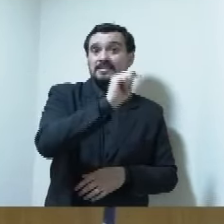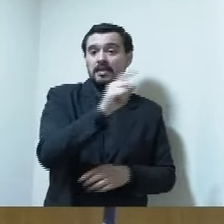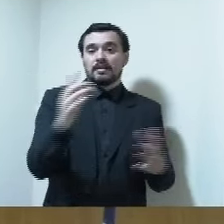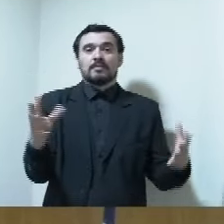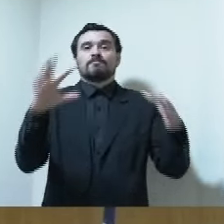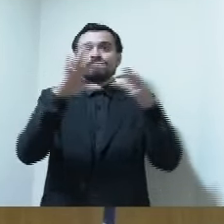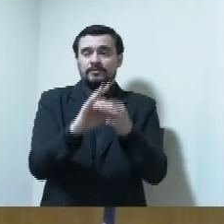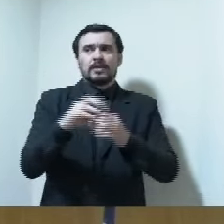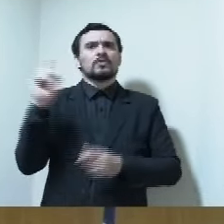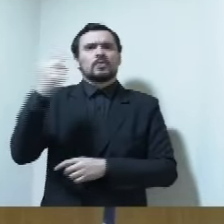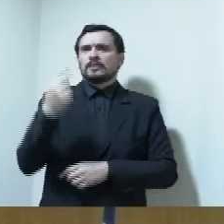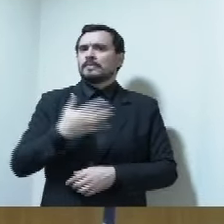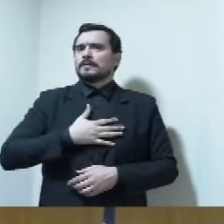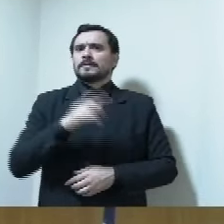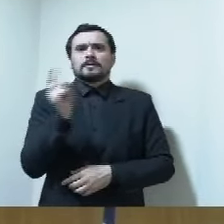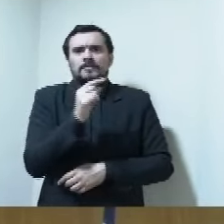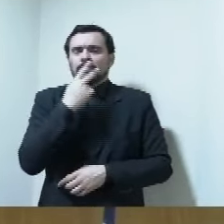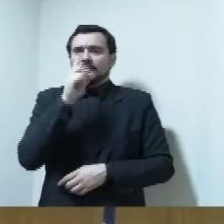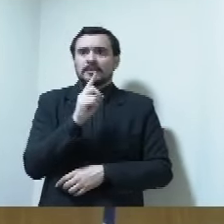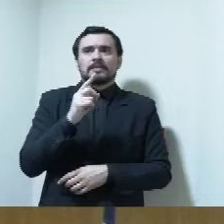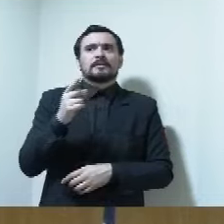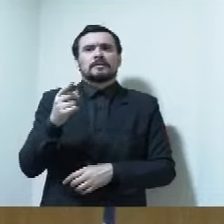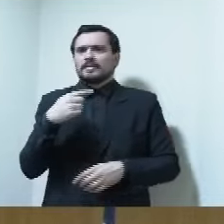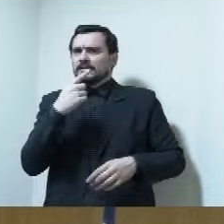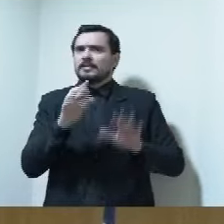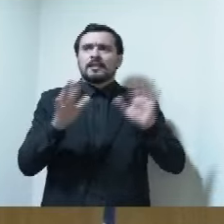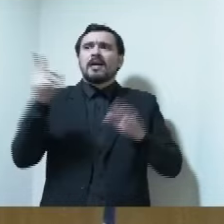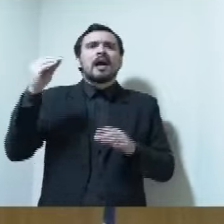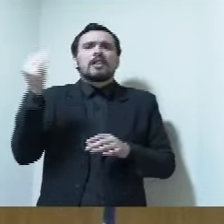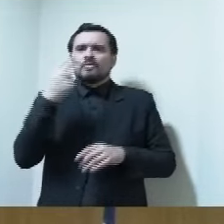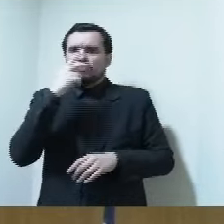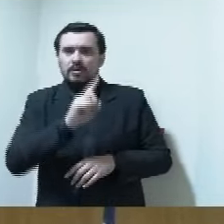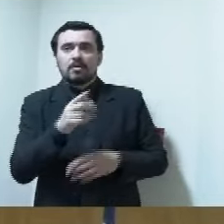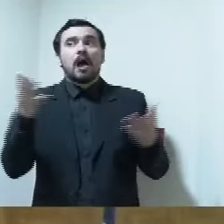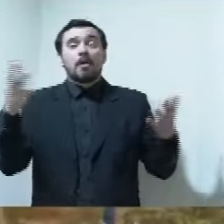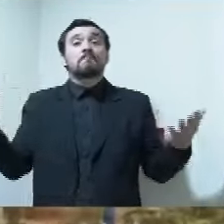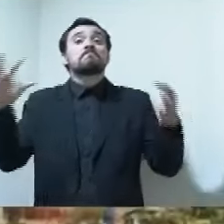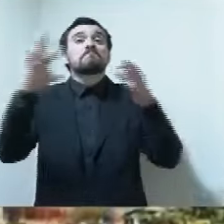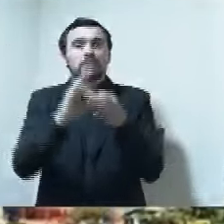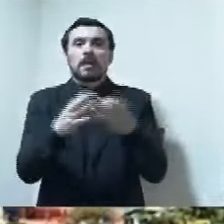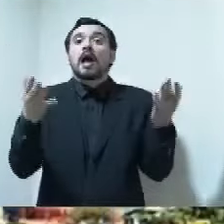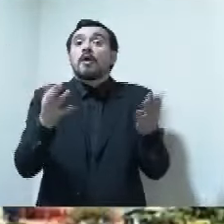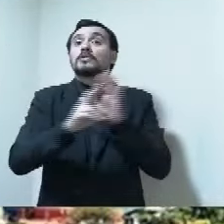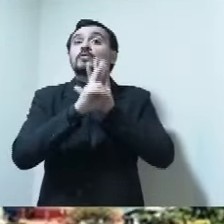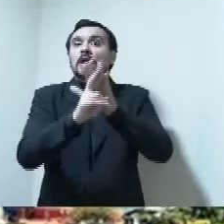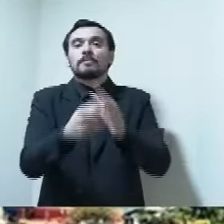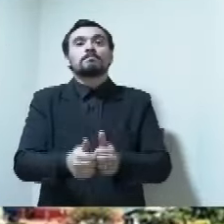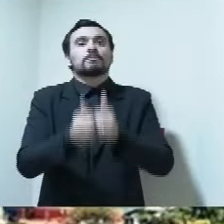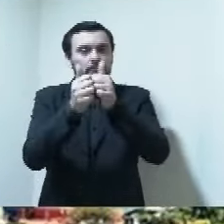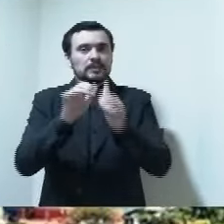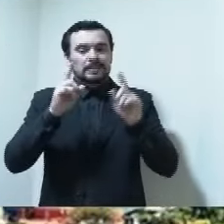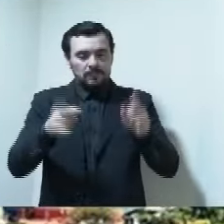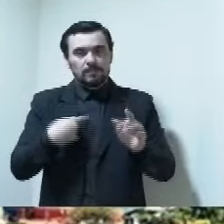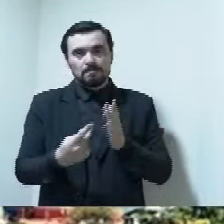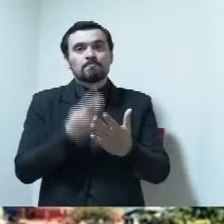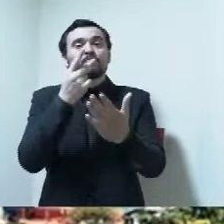nadie se animaba a hacer por los famosos canales verdes aduaneros, ha dado importantes resultados. También propusimos una ley